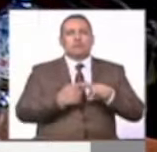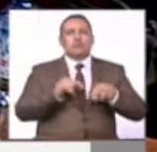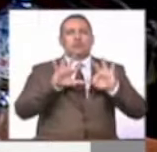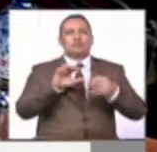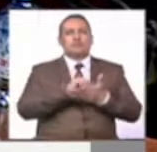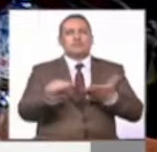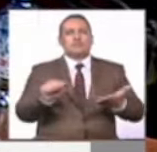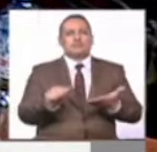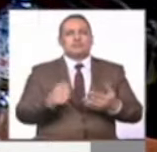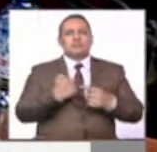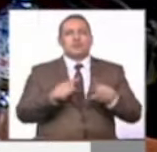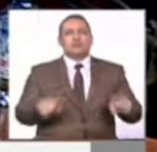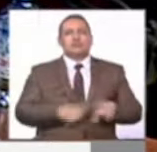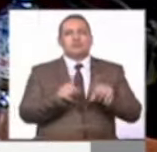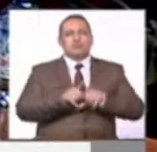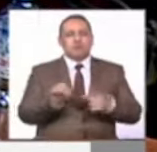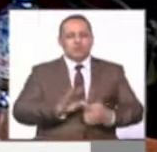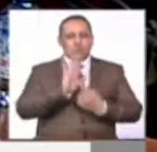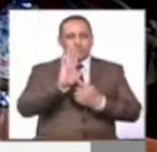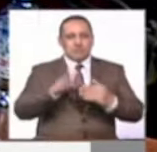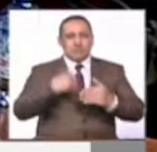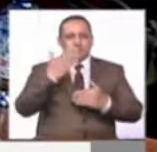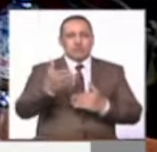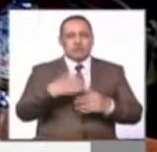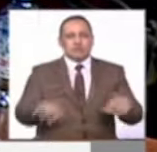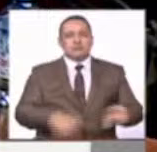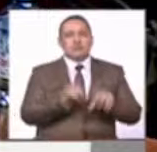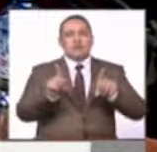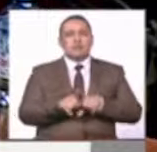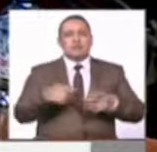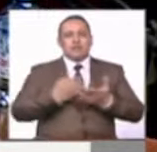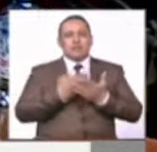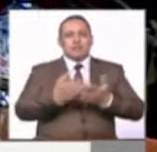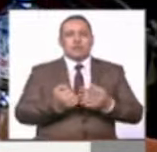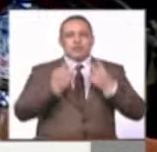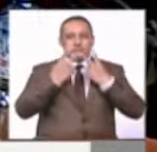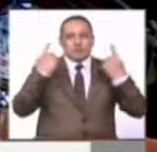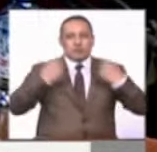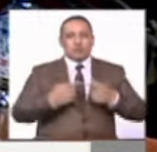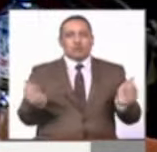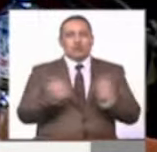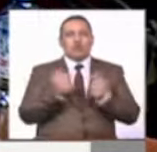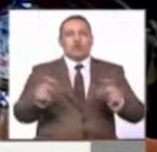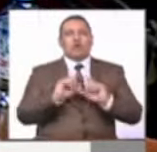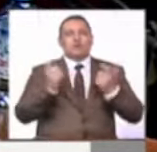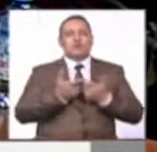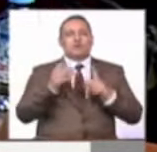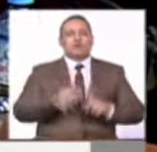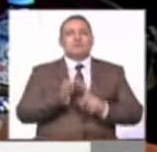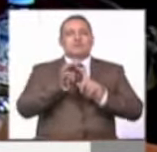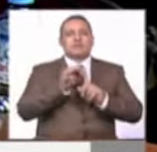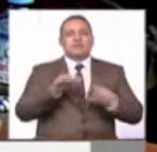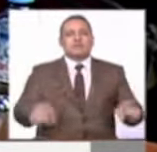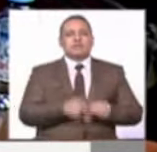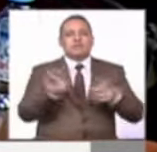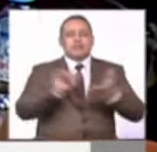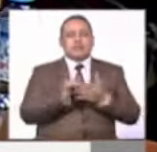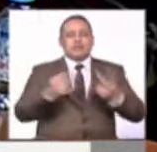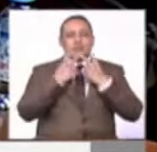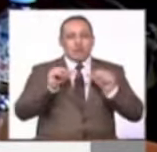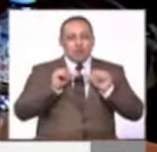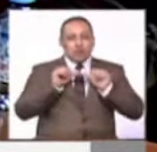meses pero como demostraremos luego el consenso mayoritario en la comisión especial fue que ya